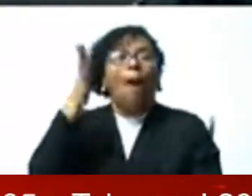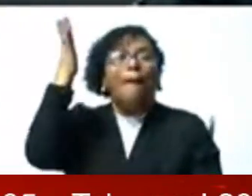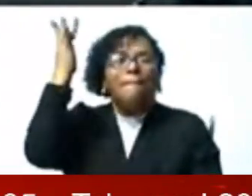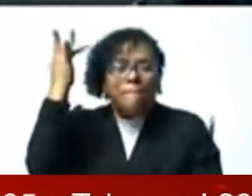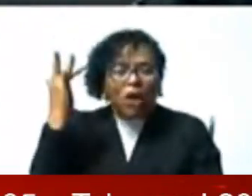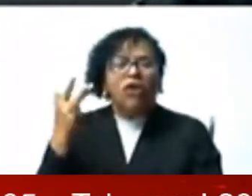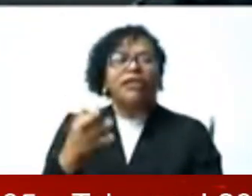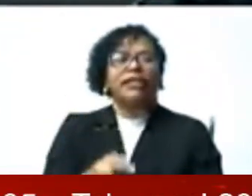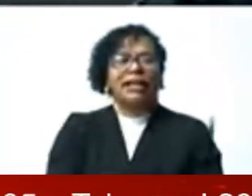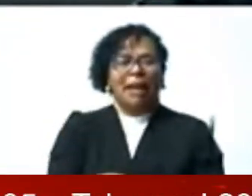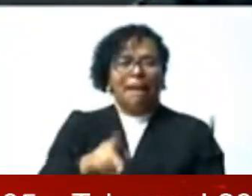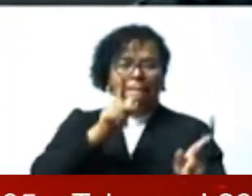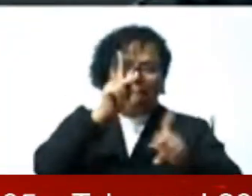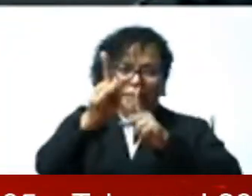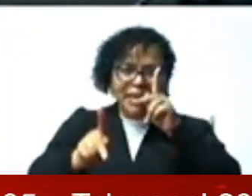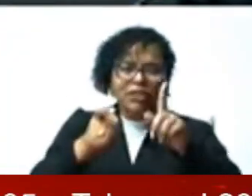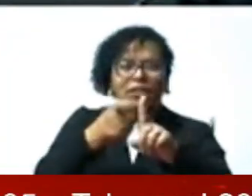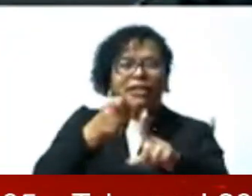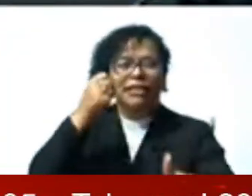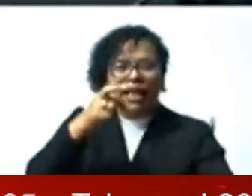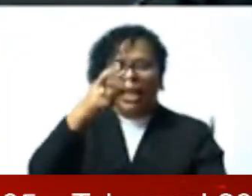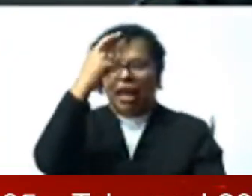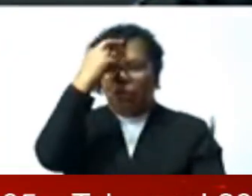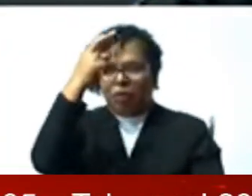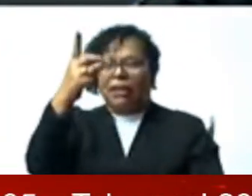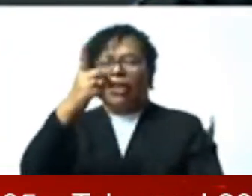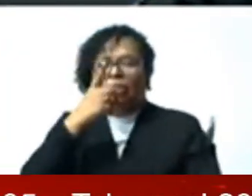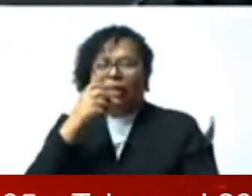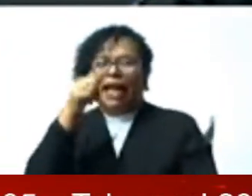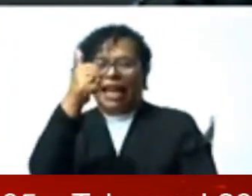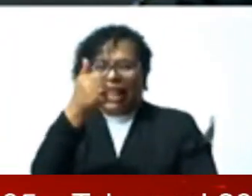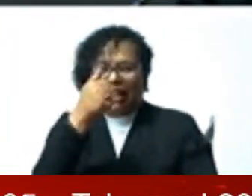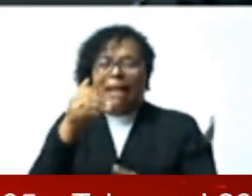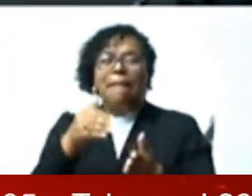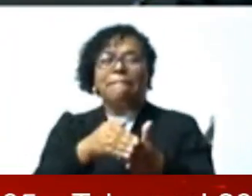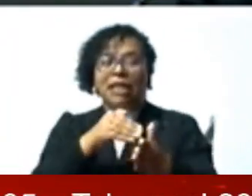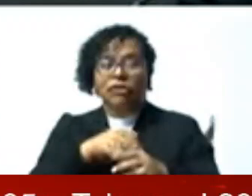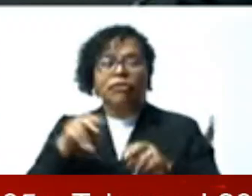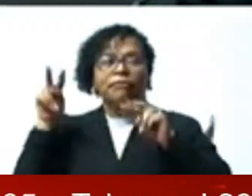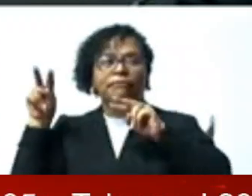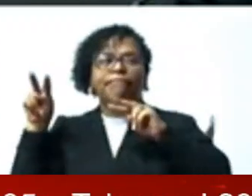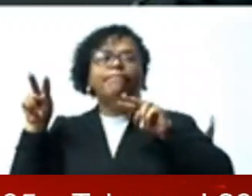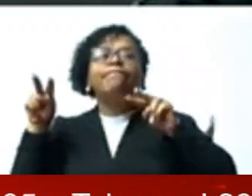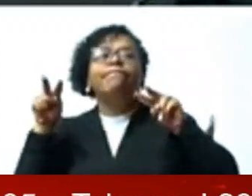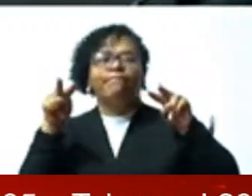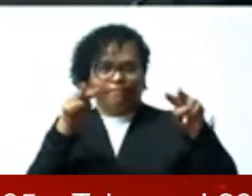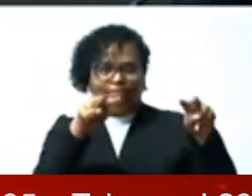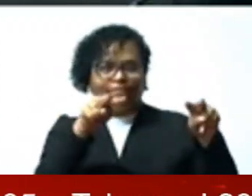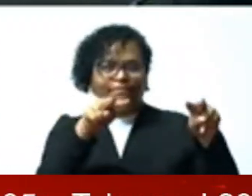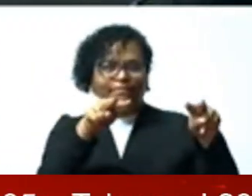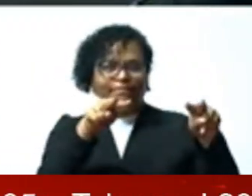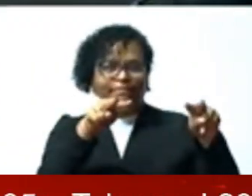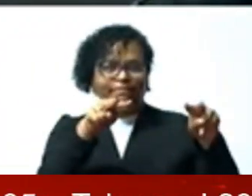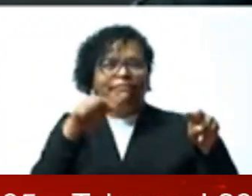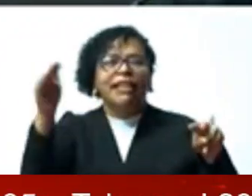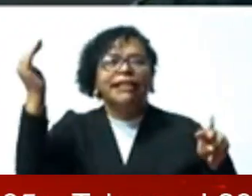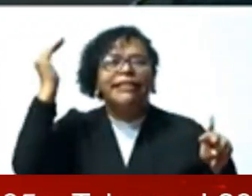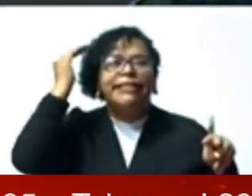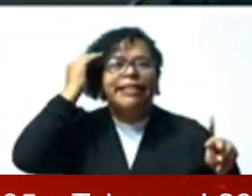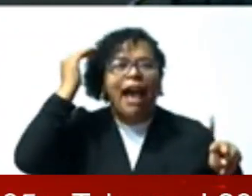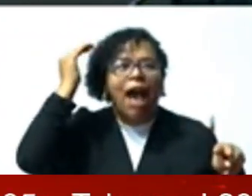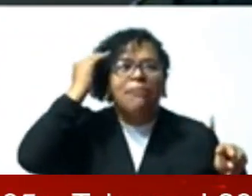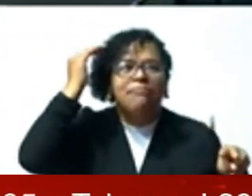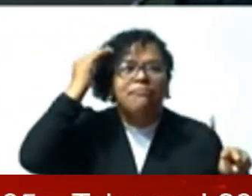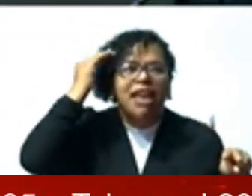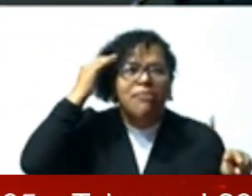10 millones de dominicanos y dominicanas que hacemos vida en este país, conocemos de lo que hizo